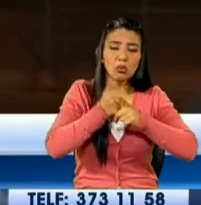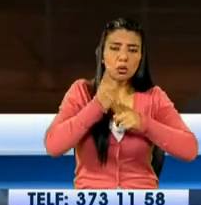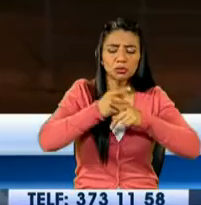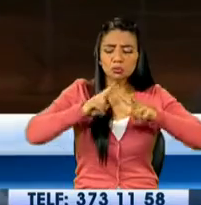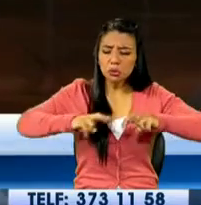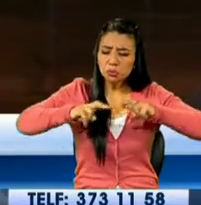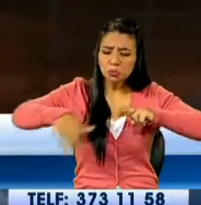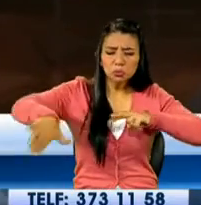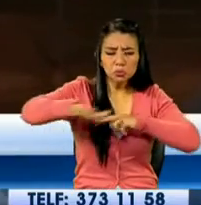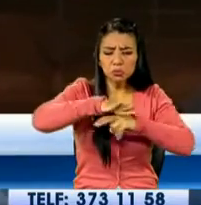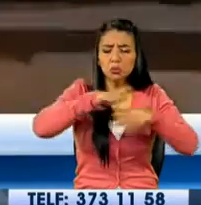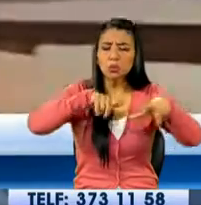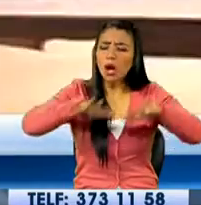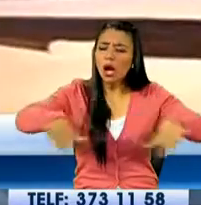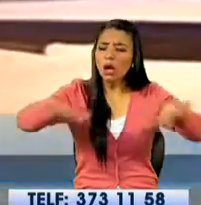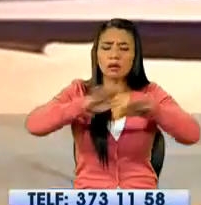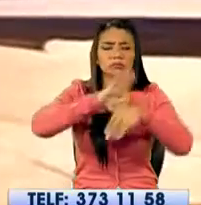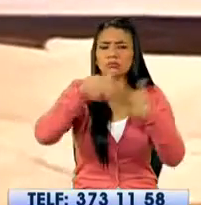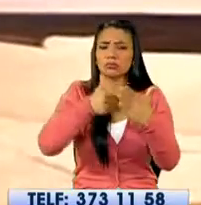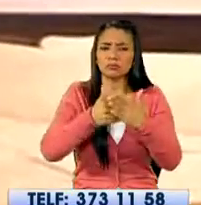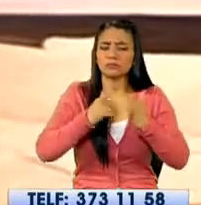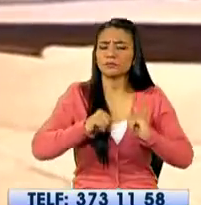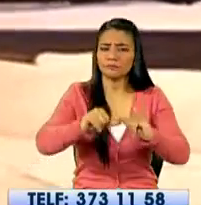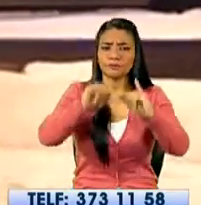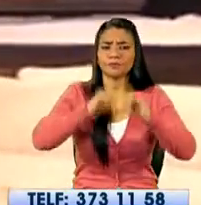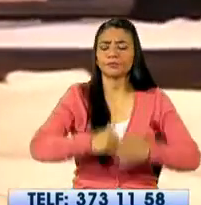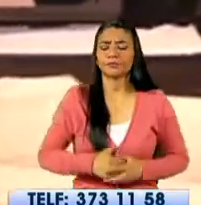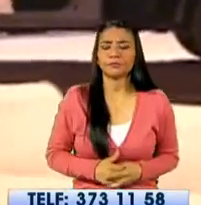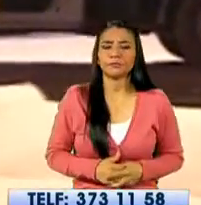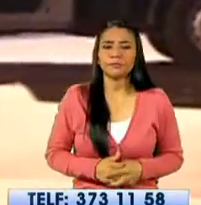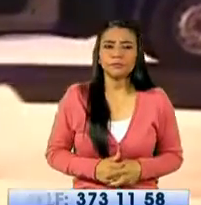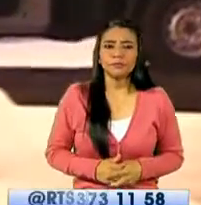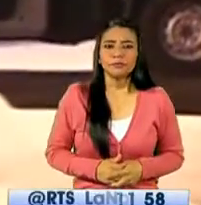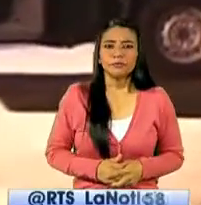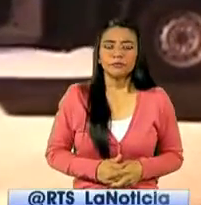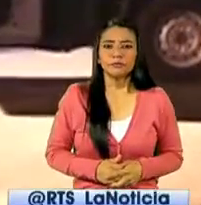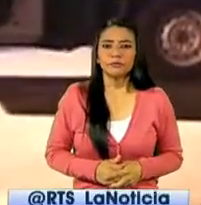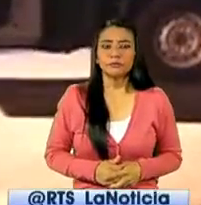todo lo que es la escena y los indicios. Informó Enrique Muñoz.